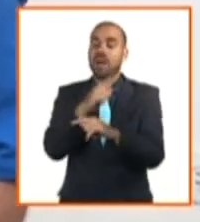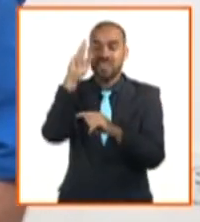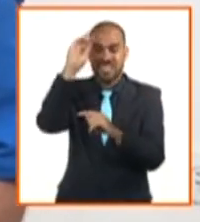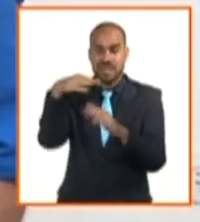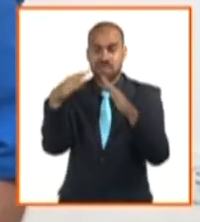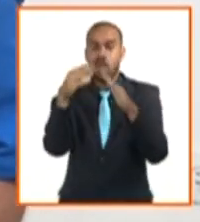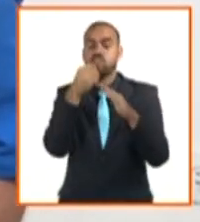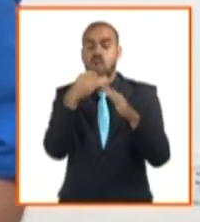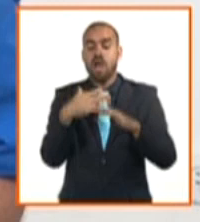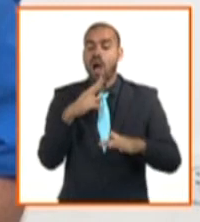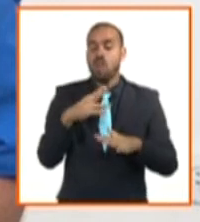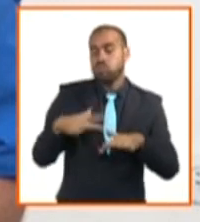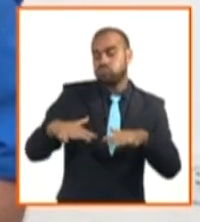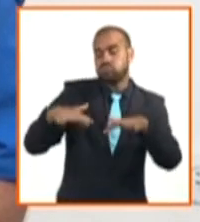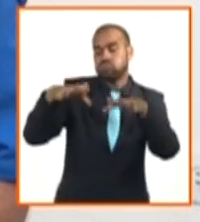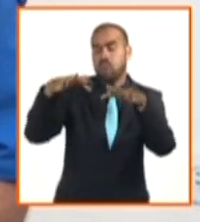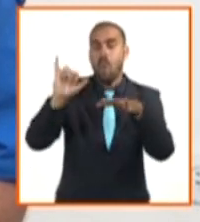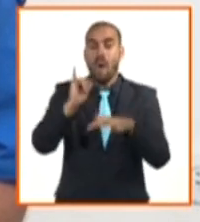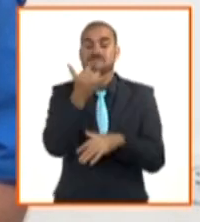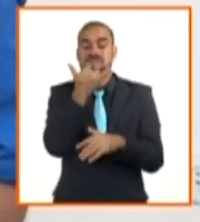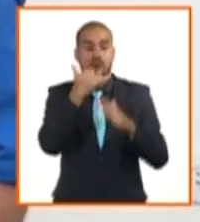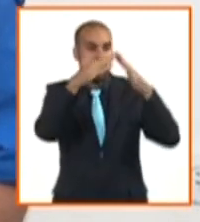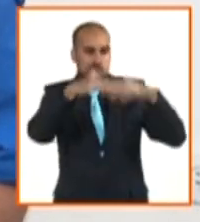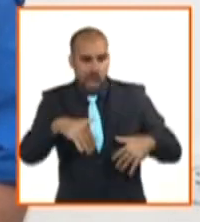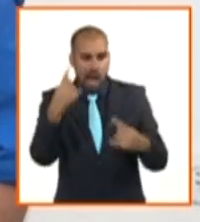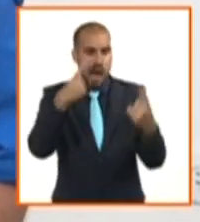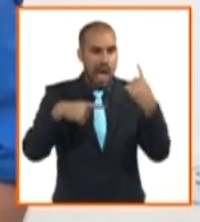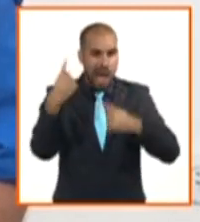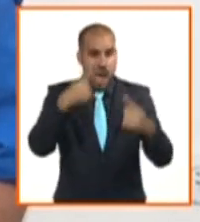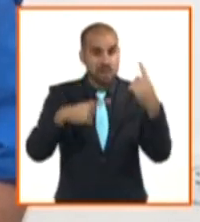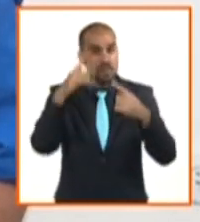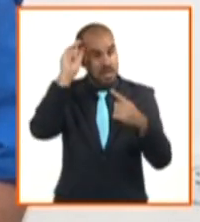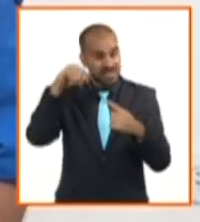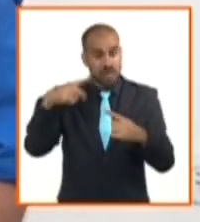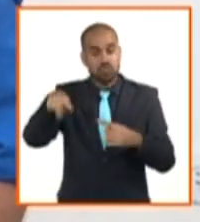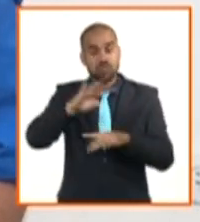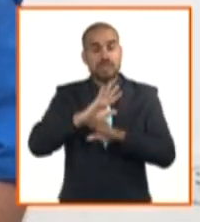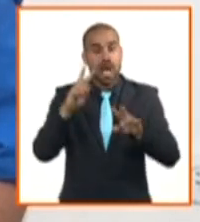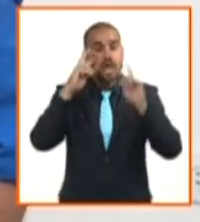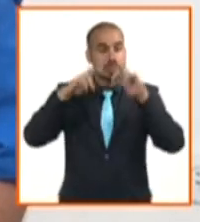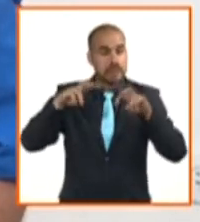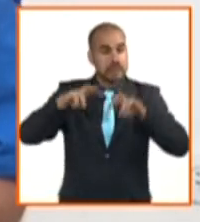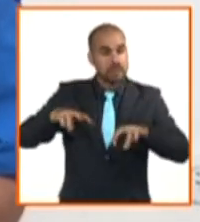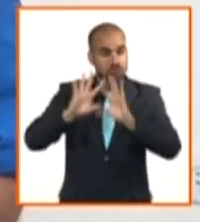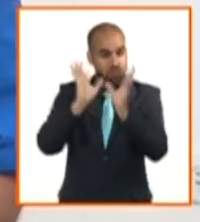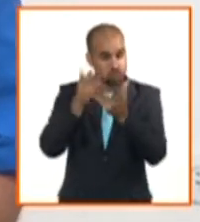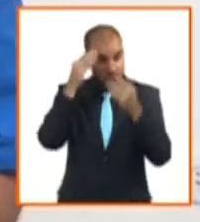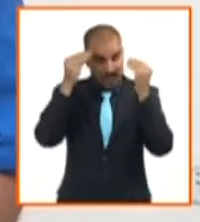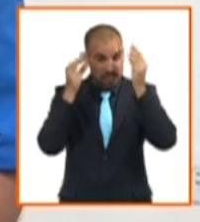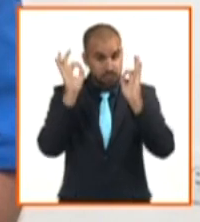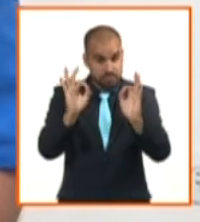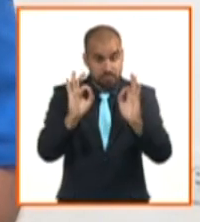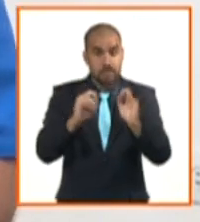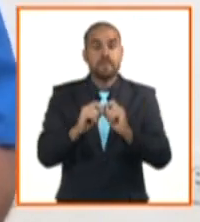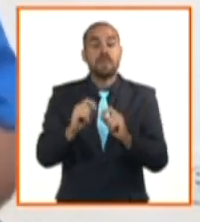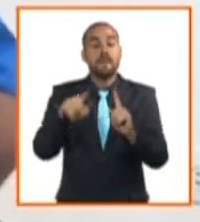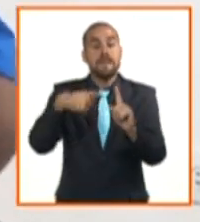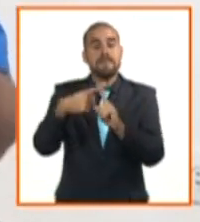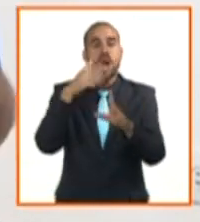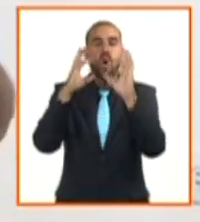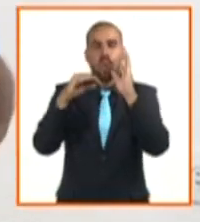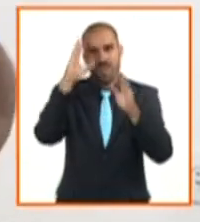afectaciones de vivienda a partir de los estudios que hay de análisis de estas situaciones y la preservación de los bienes